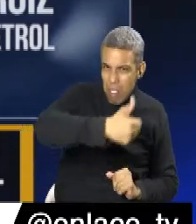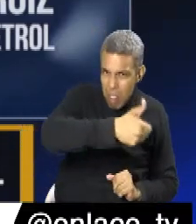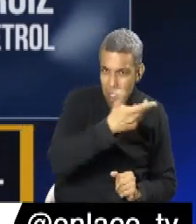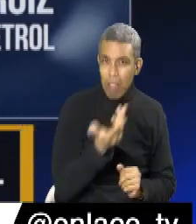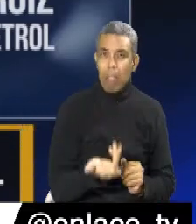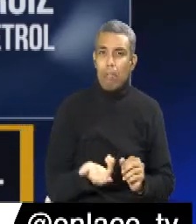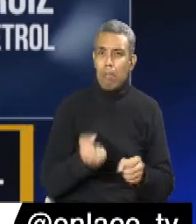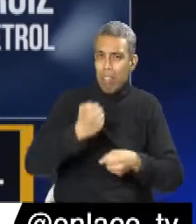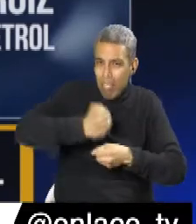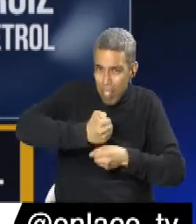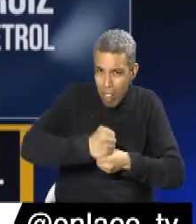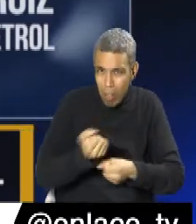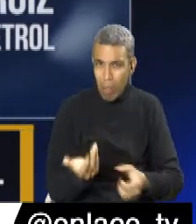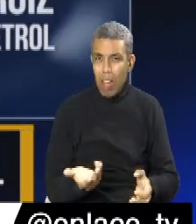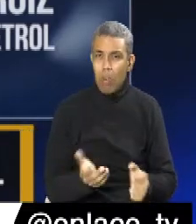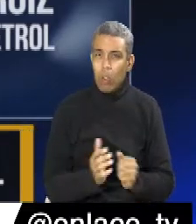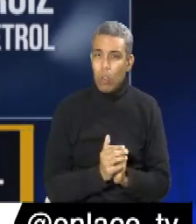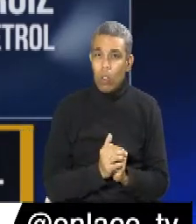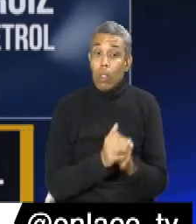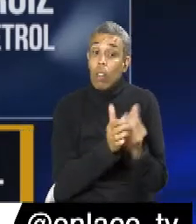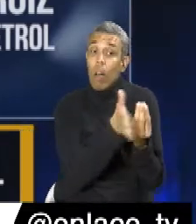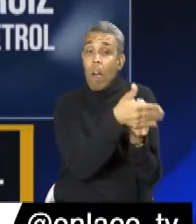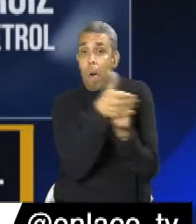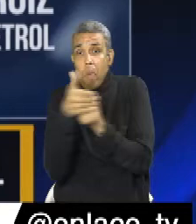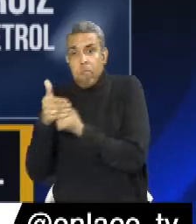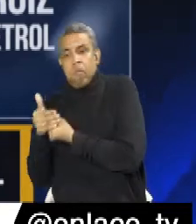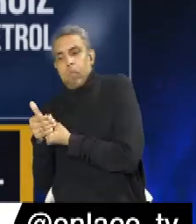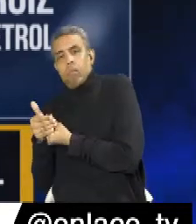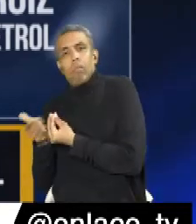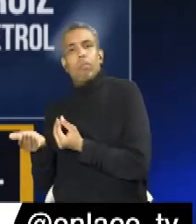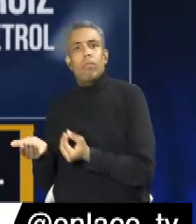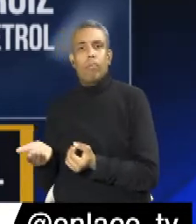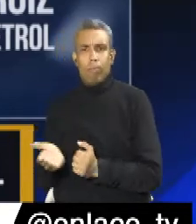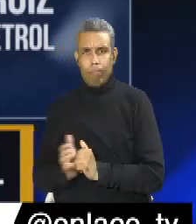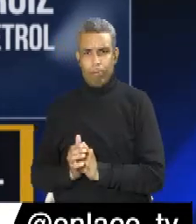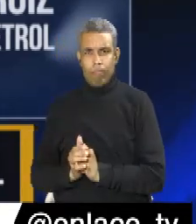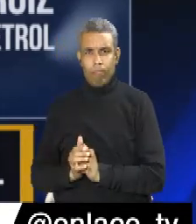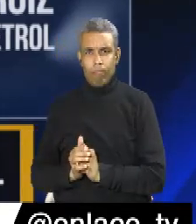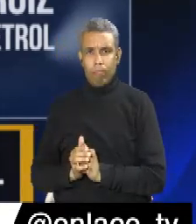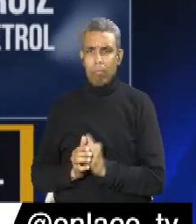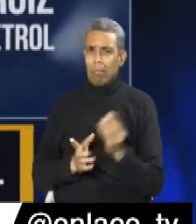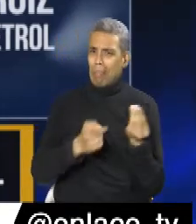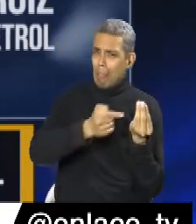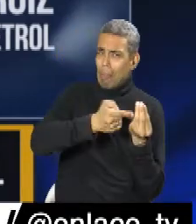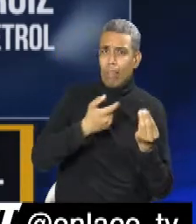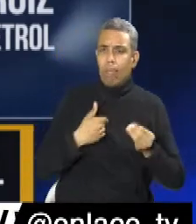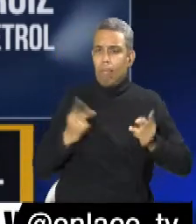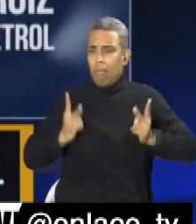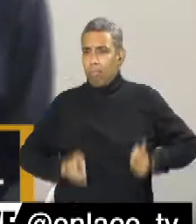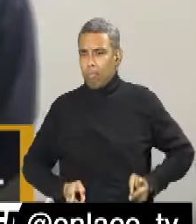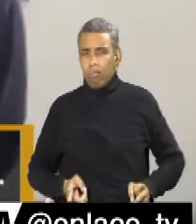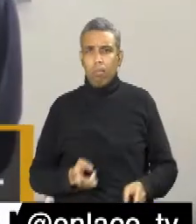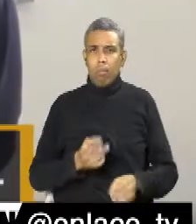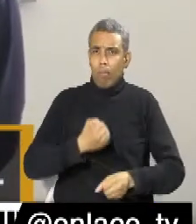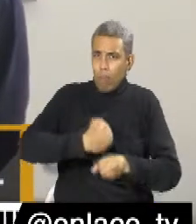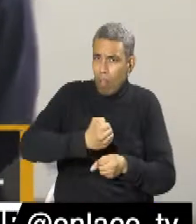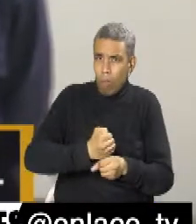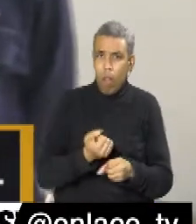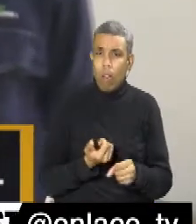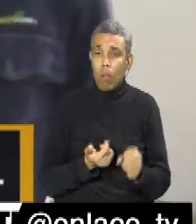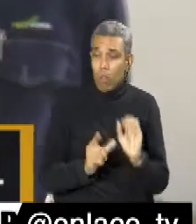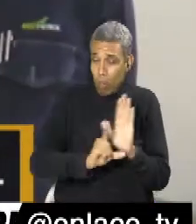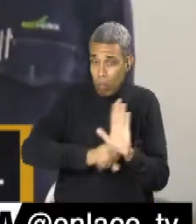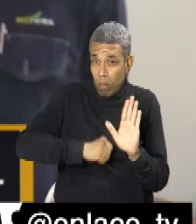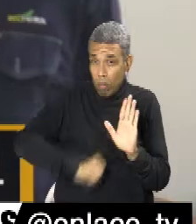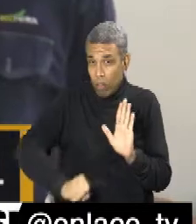de los cargos y por tanto no han hecho ni su derecho al descanso ni a la libre movilización de ellos. Ha hecho el funcionario que la